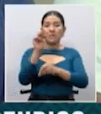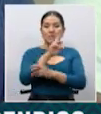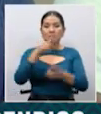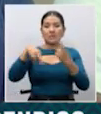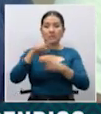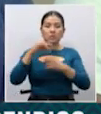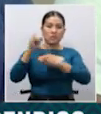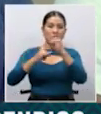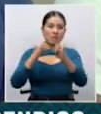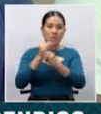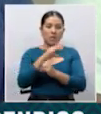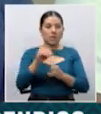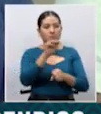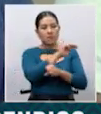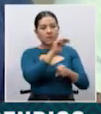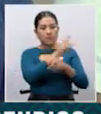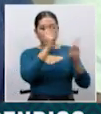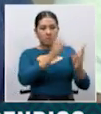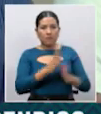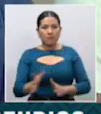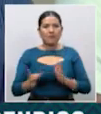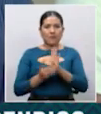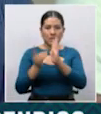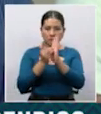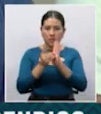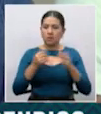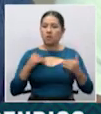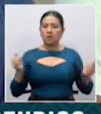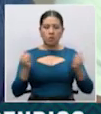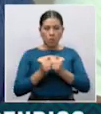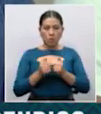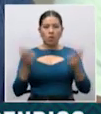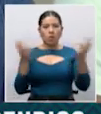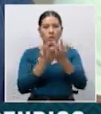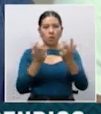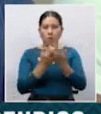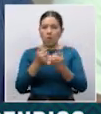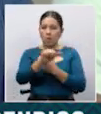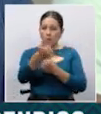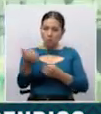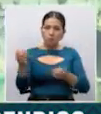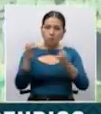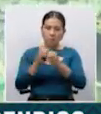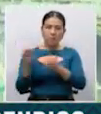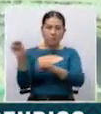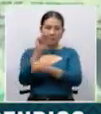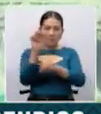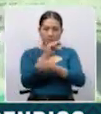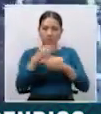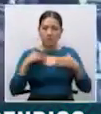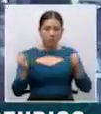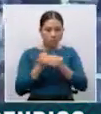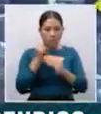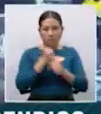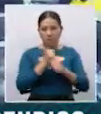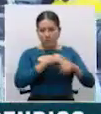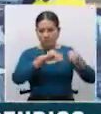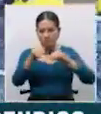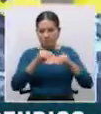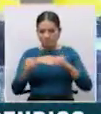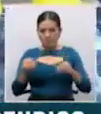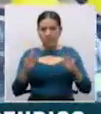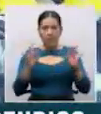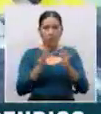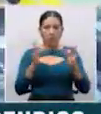Ministerio de Planificación del Desarrollo, en coordinación con los ministerios que correspondan, gestionarán y canalizarán la